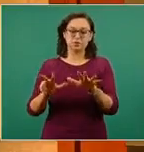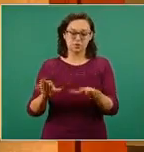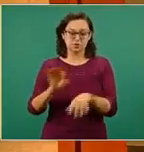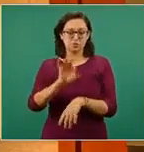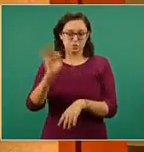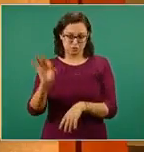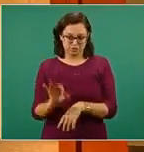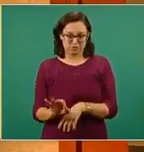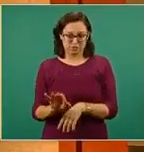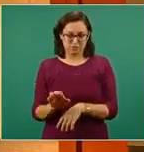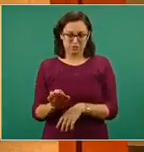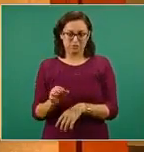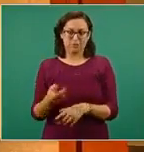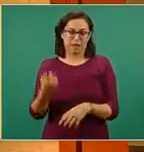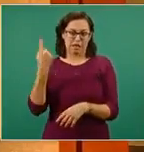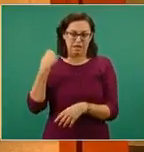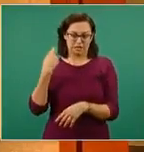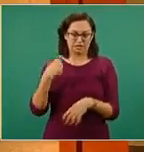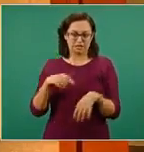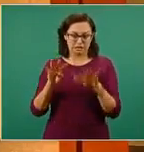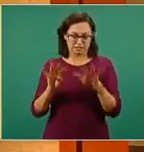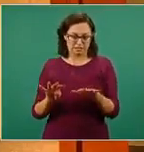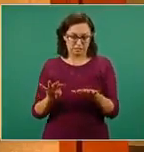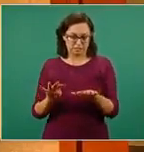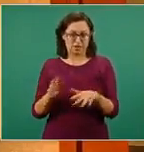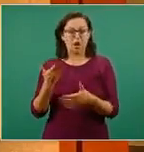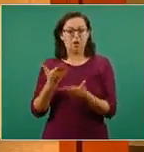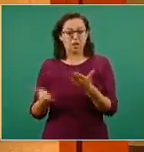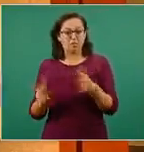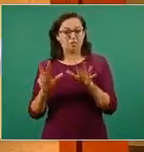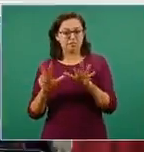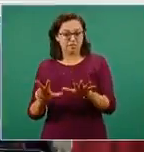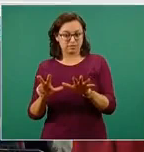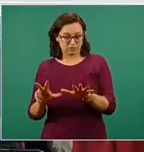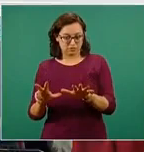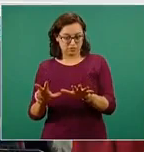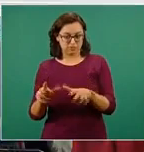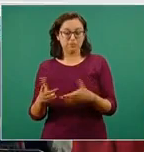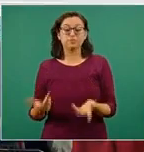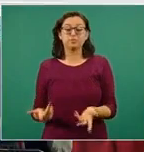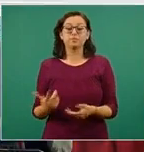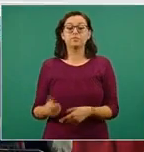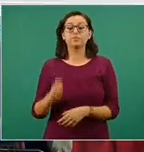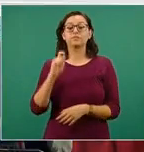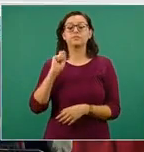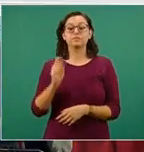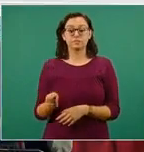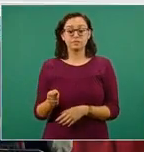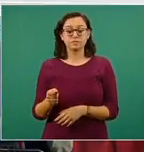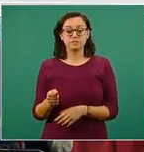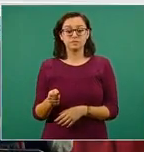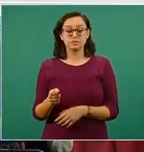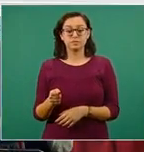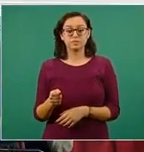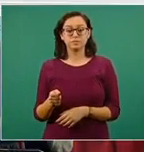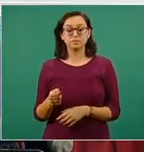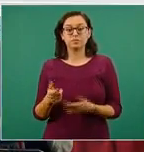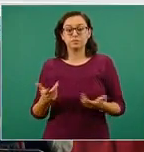del 19% de la semana pasada al 18% de esta semana. Esto significa que tenemos un total